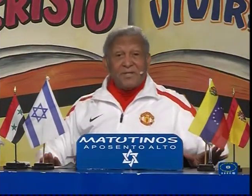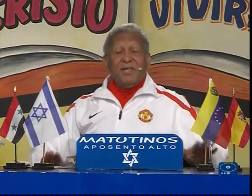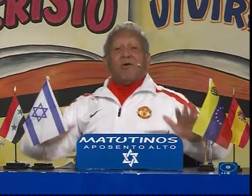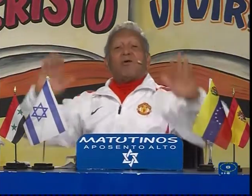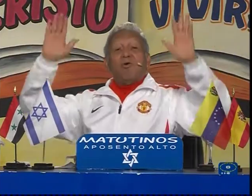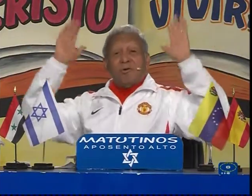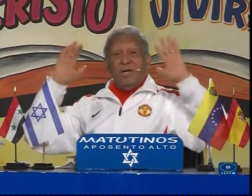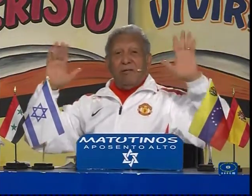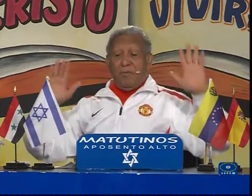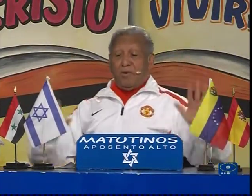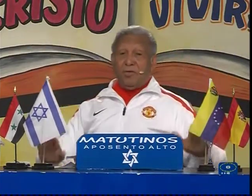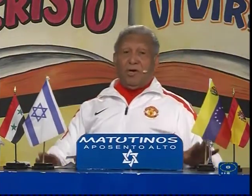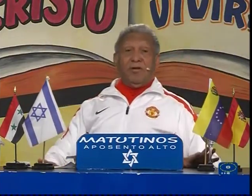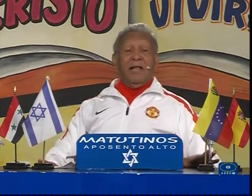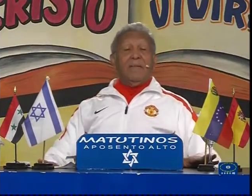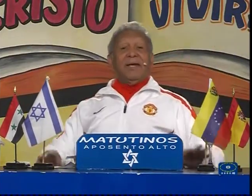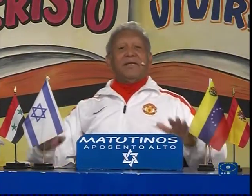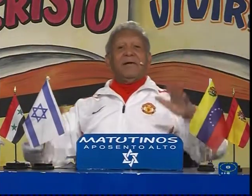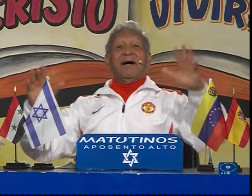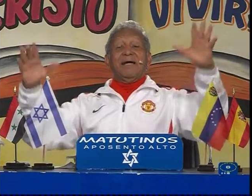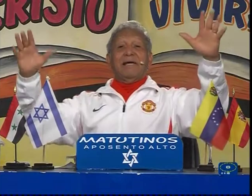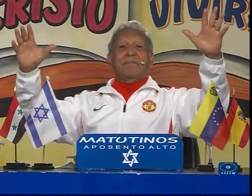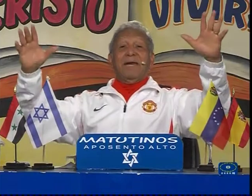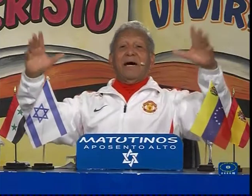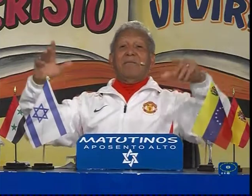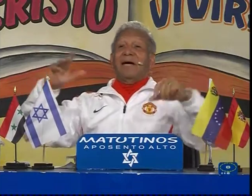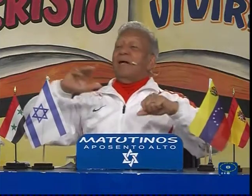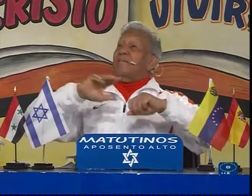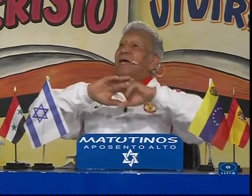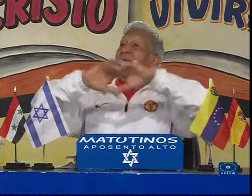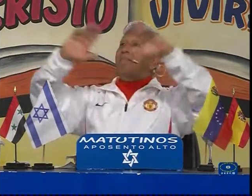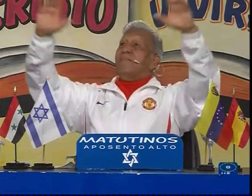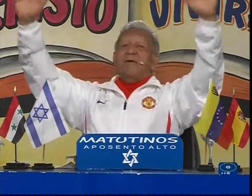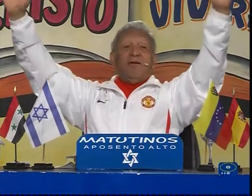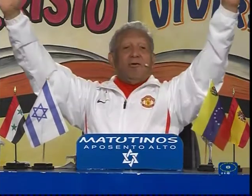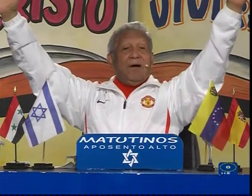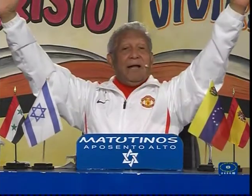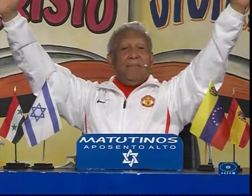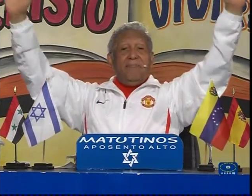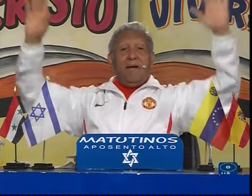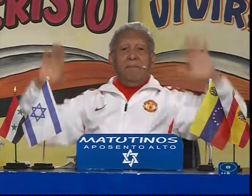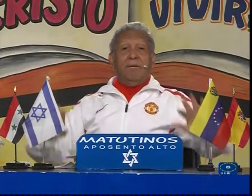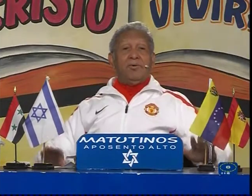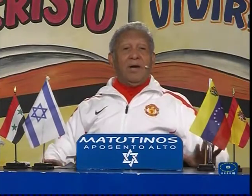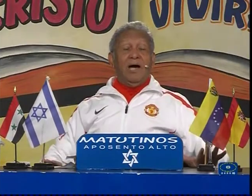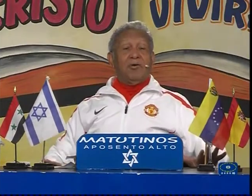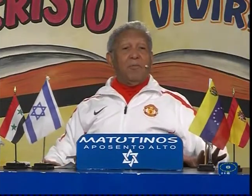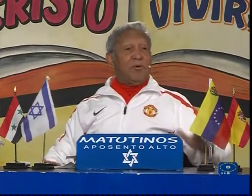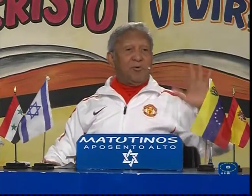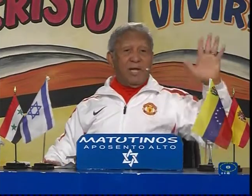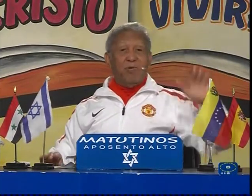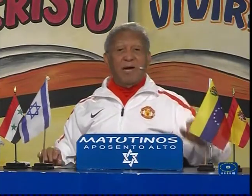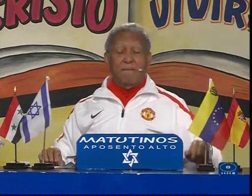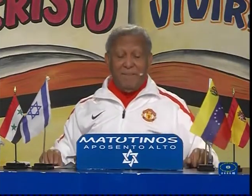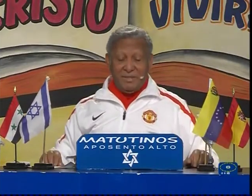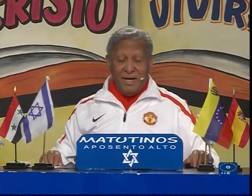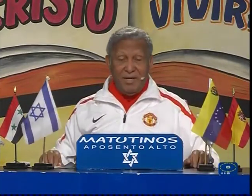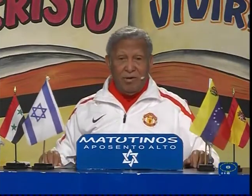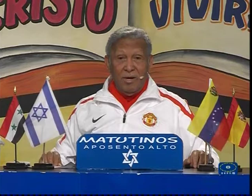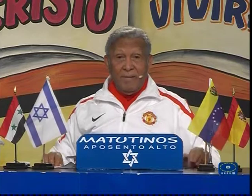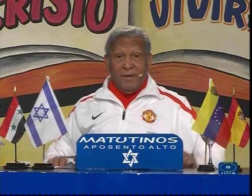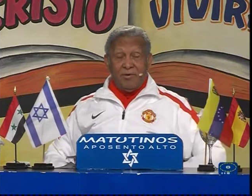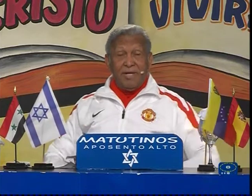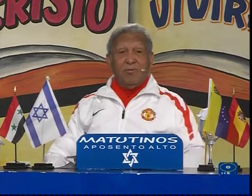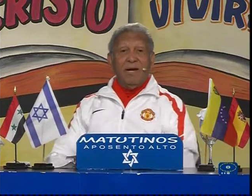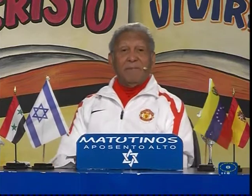usted ha sido escogido por Dios para llevar la palabra delante de los grandes millonarios, porque usted es un